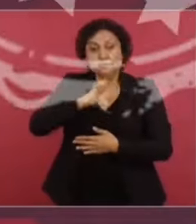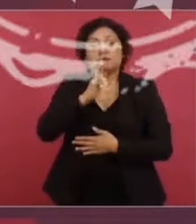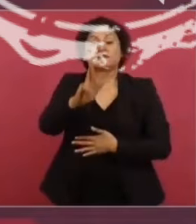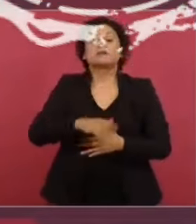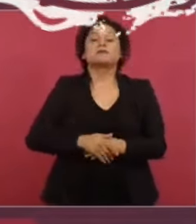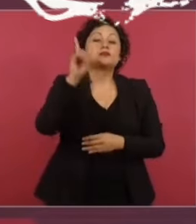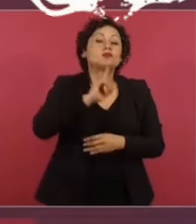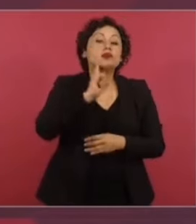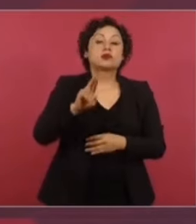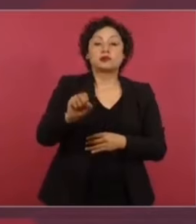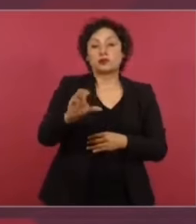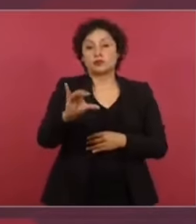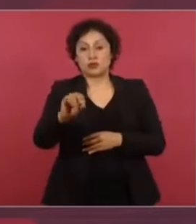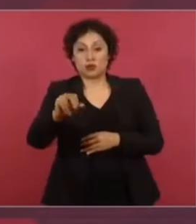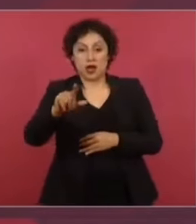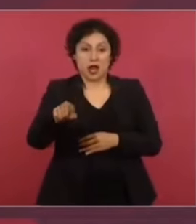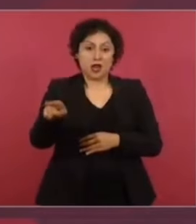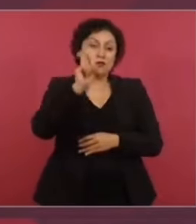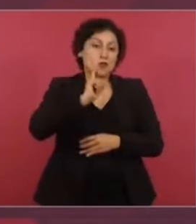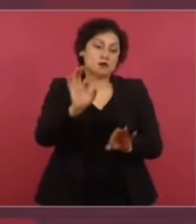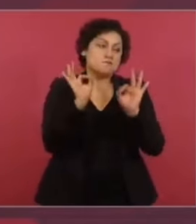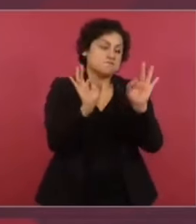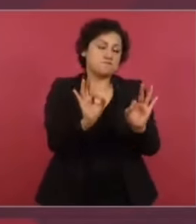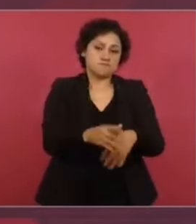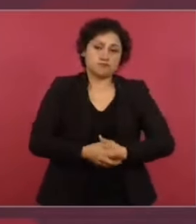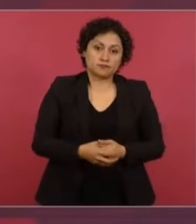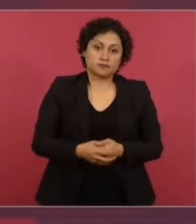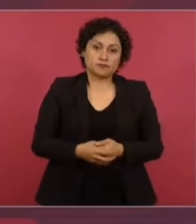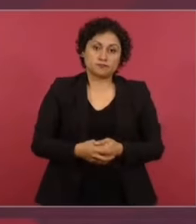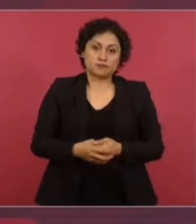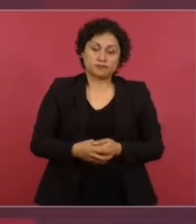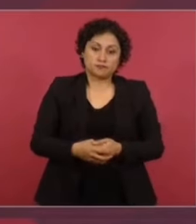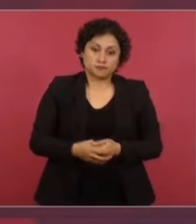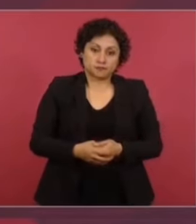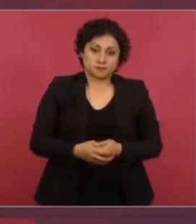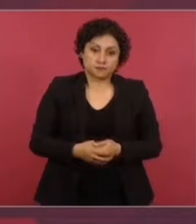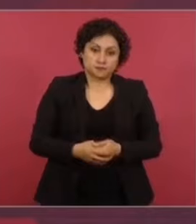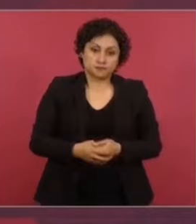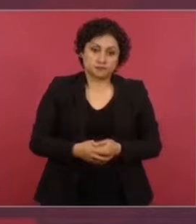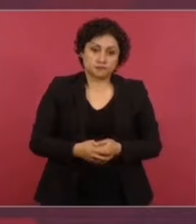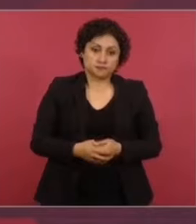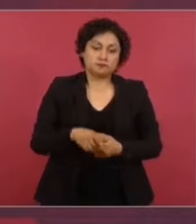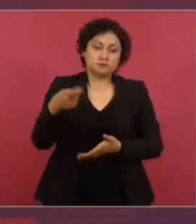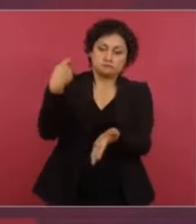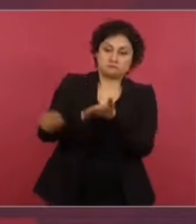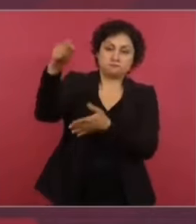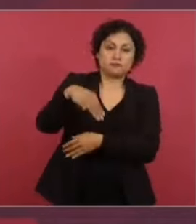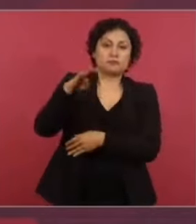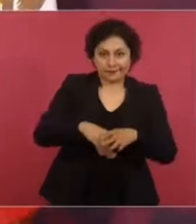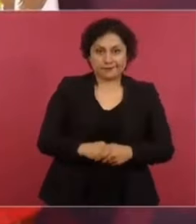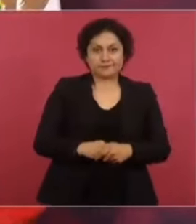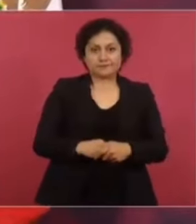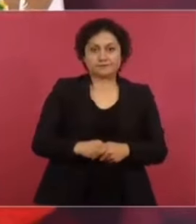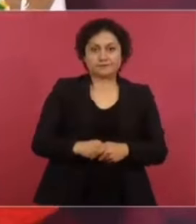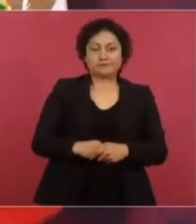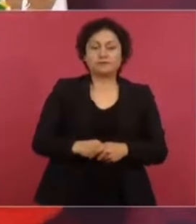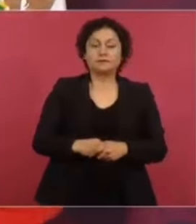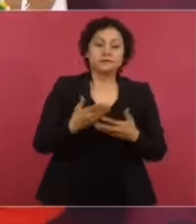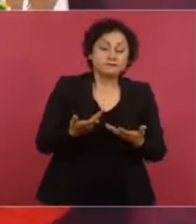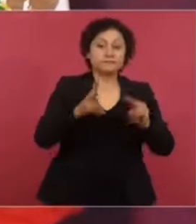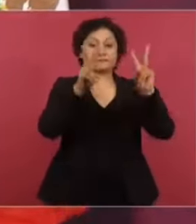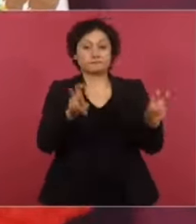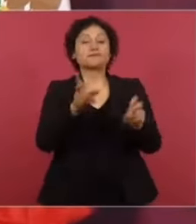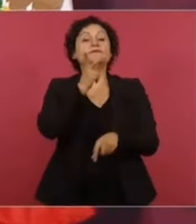Rocío Nález de primera, tiene MB de calificación. La refinería